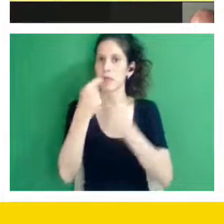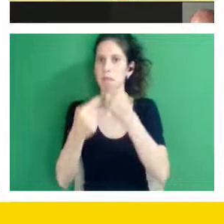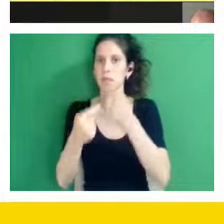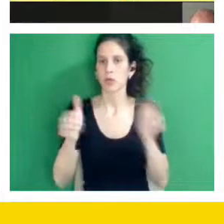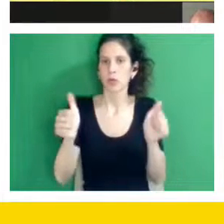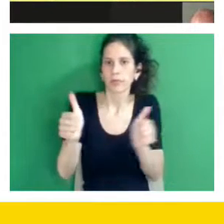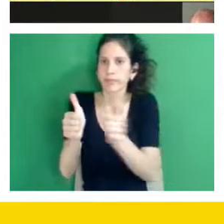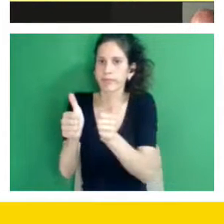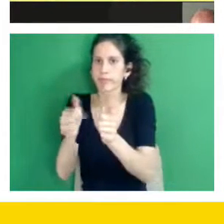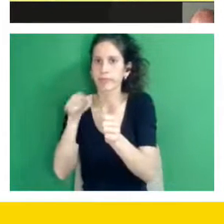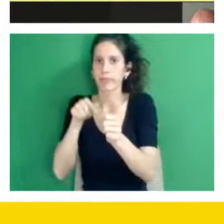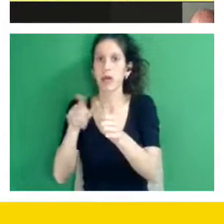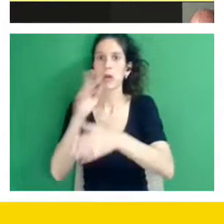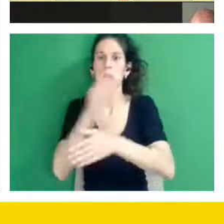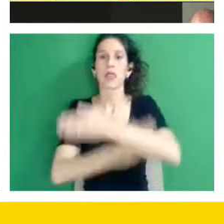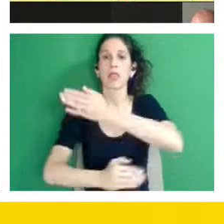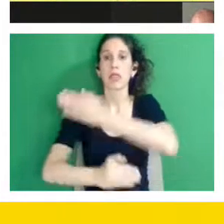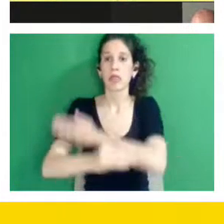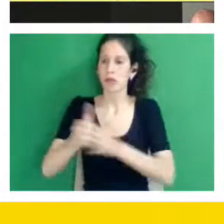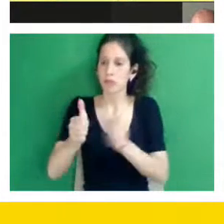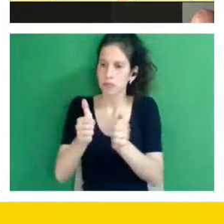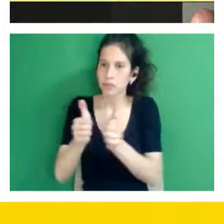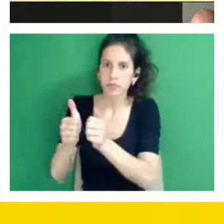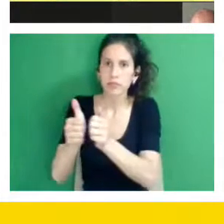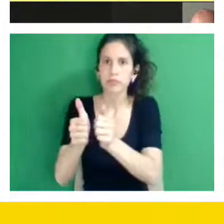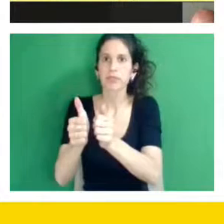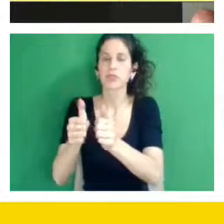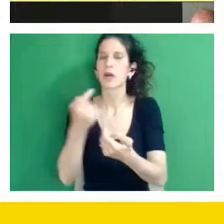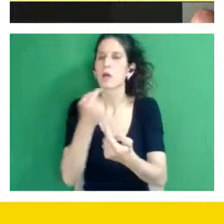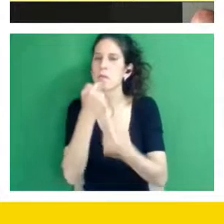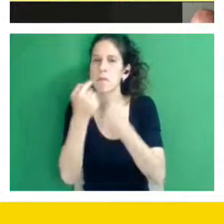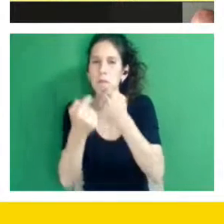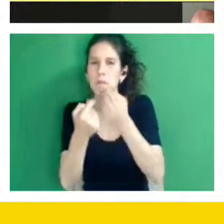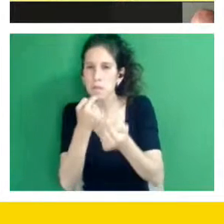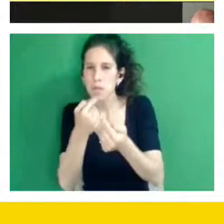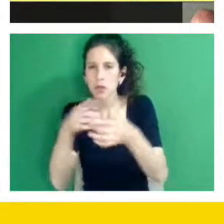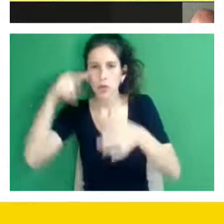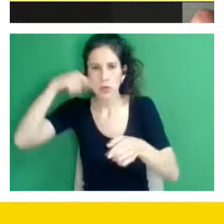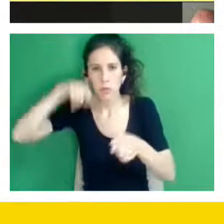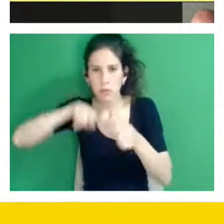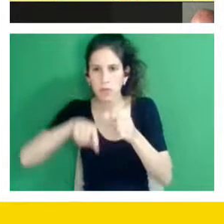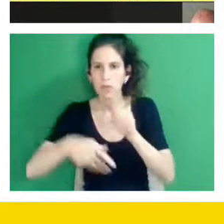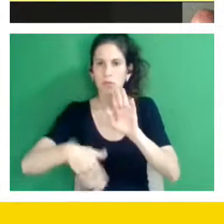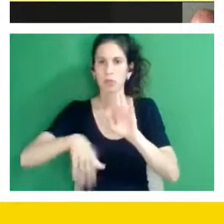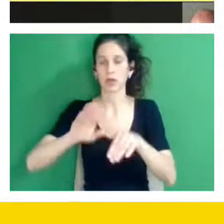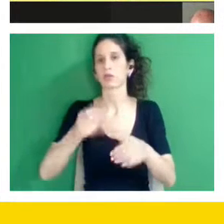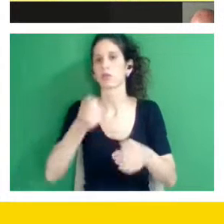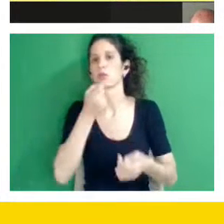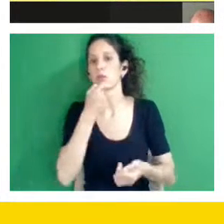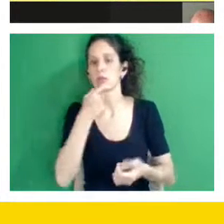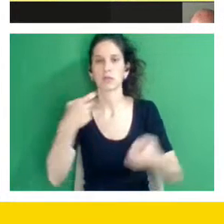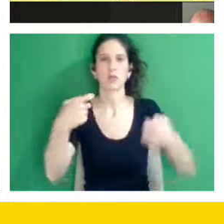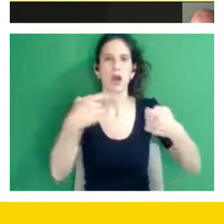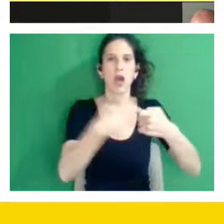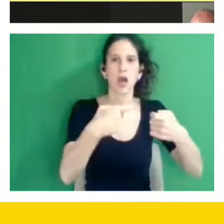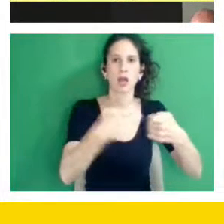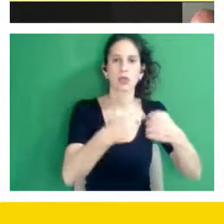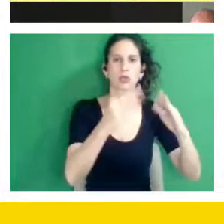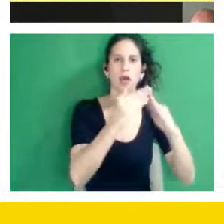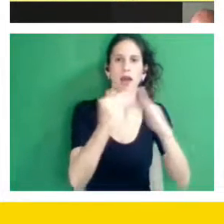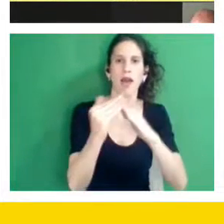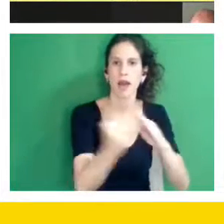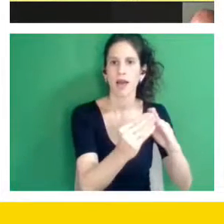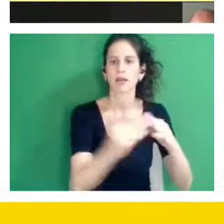investigar con el apoyo de las instituciones de la sociedad civil, me refiero a asociaciones de vivienda, comedores populares, asociaciones de padres de